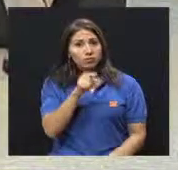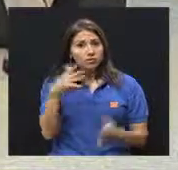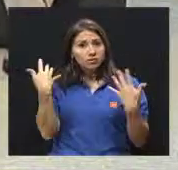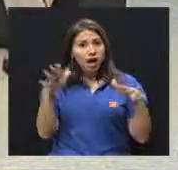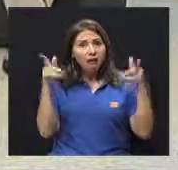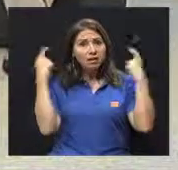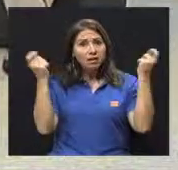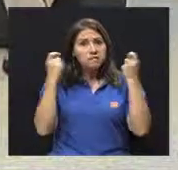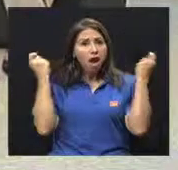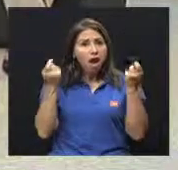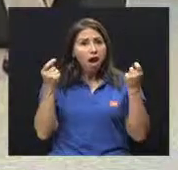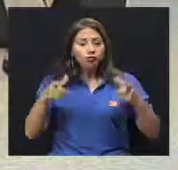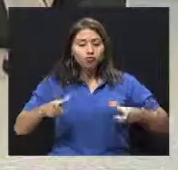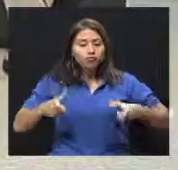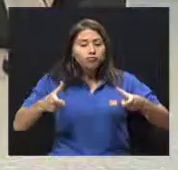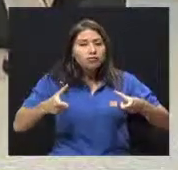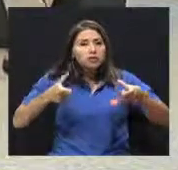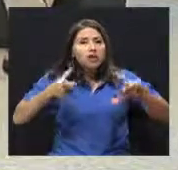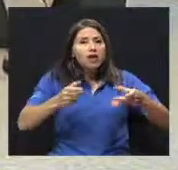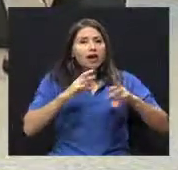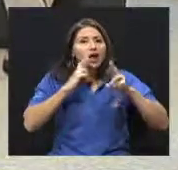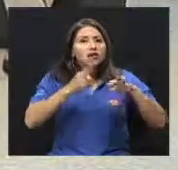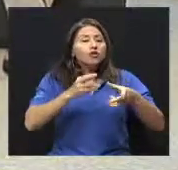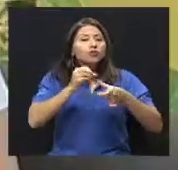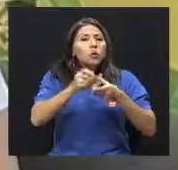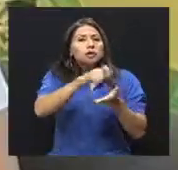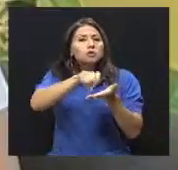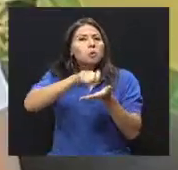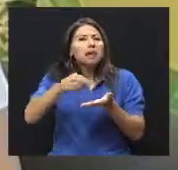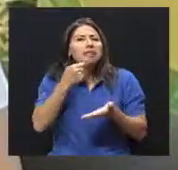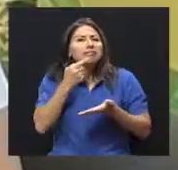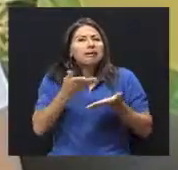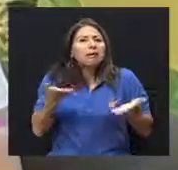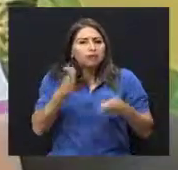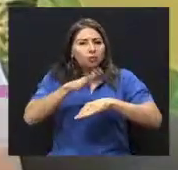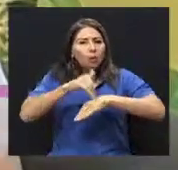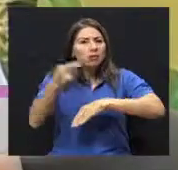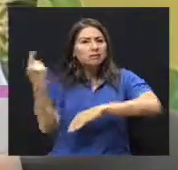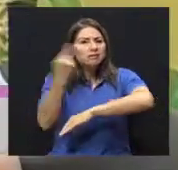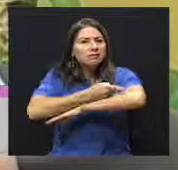has celebrado varias veces? ¿Te han dado regalitos o qué te han dicho en la escuela, por ejemplo?